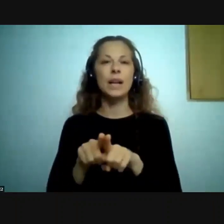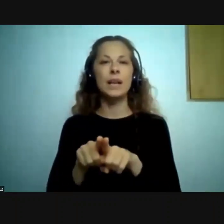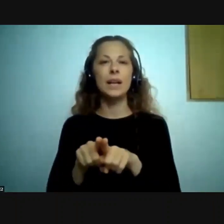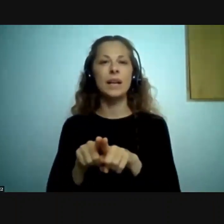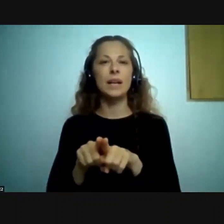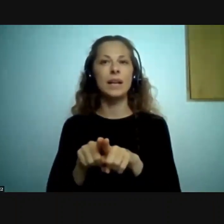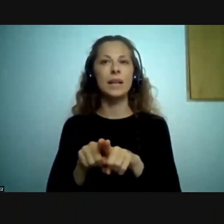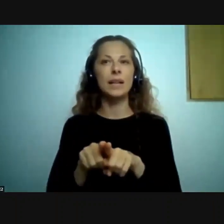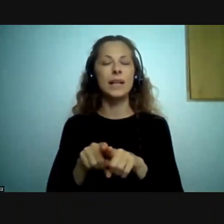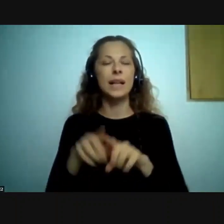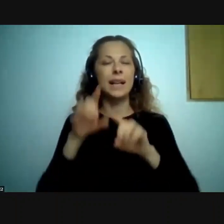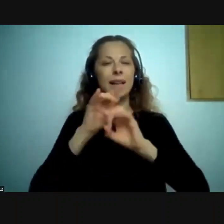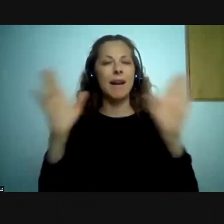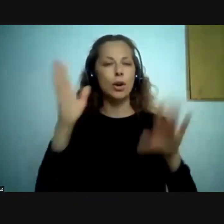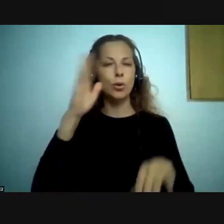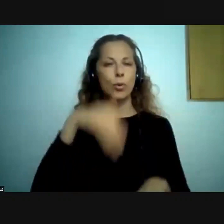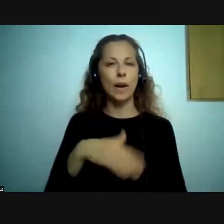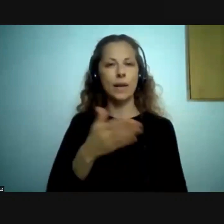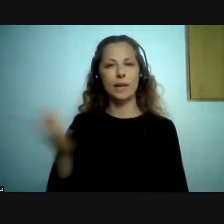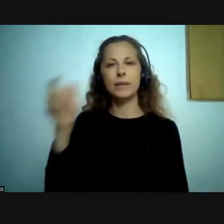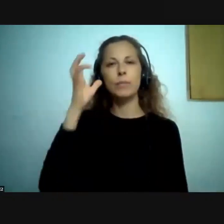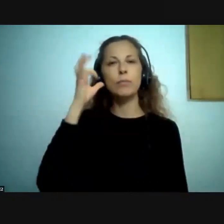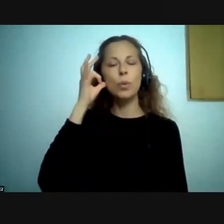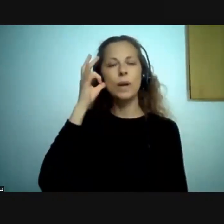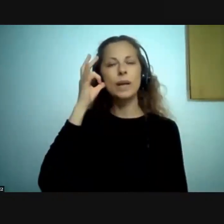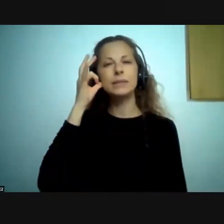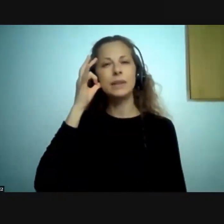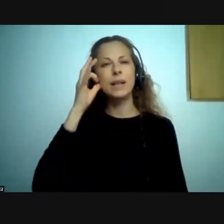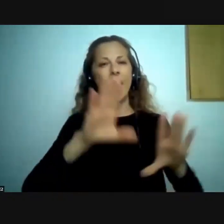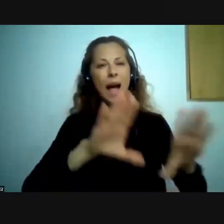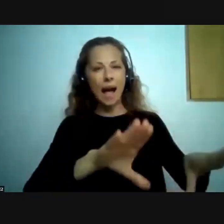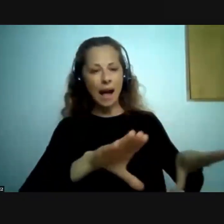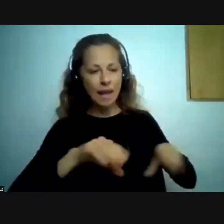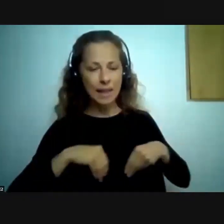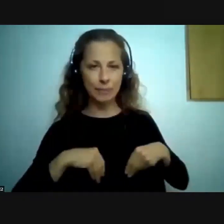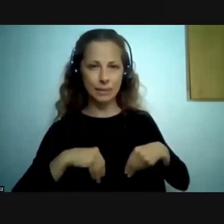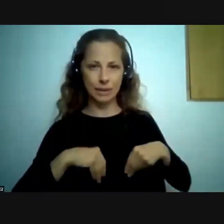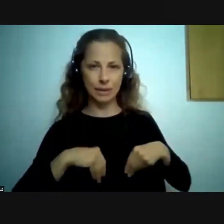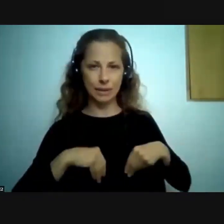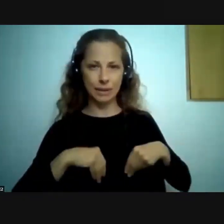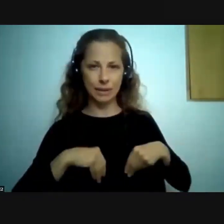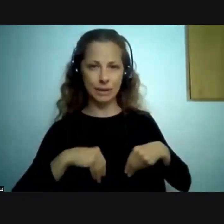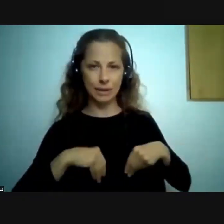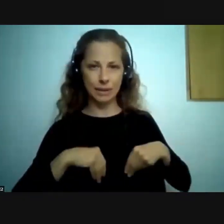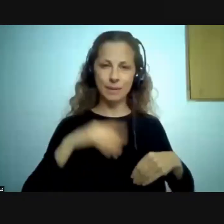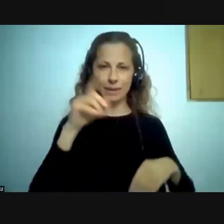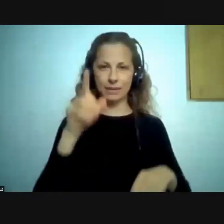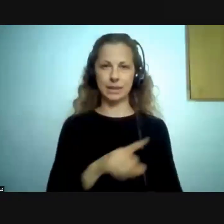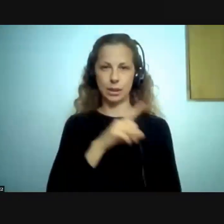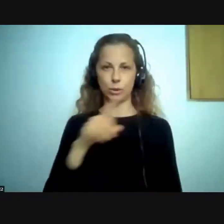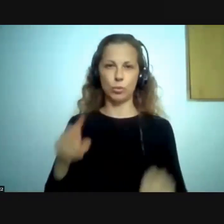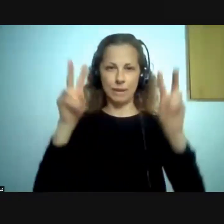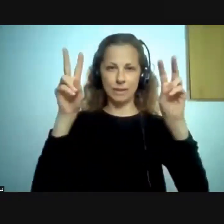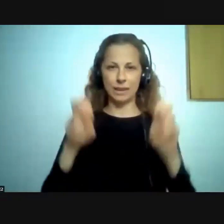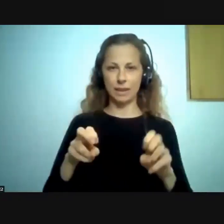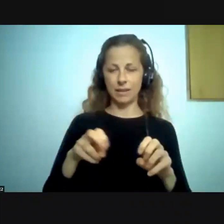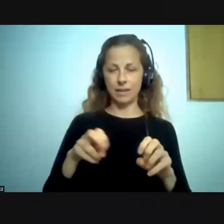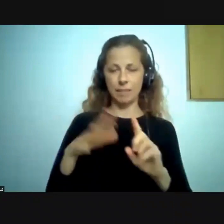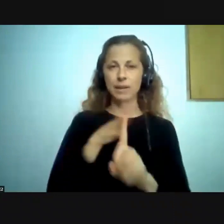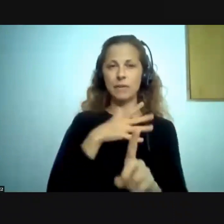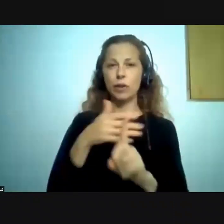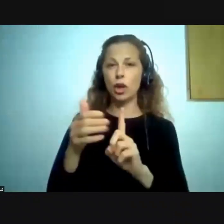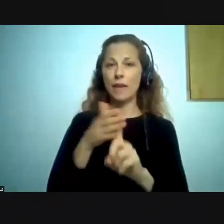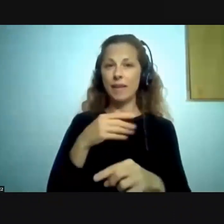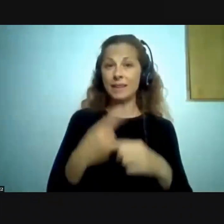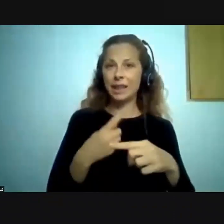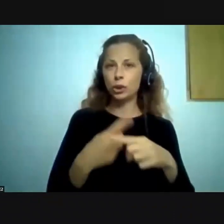de las mujeres como valor clave para entender lo que es la trascendencia de la violencia sexual, pues ya reflejaba